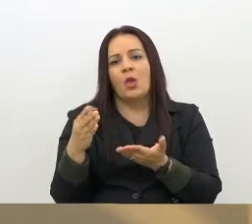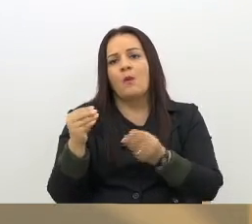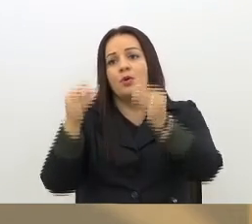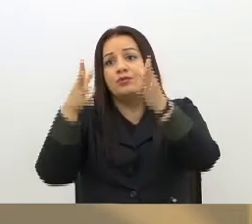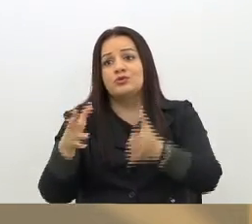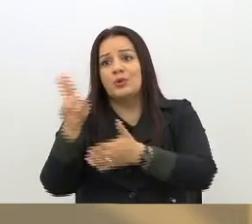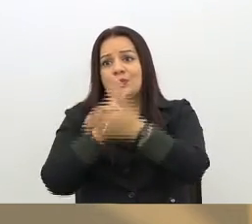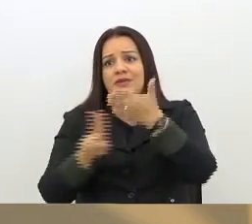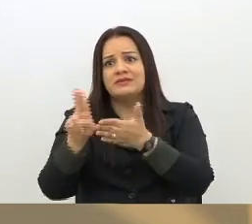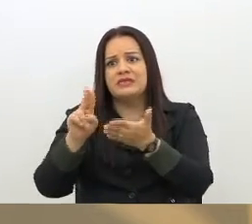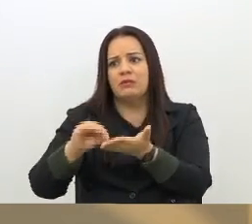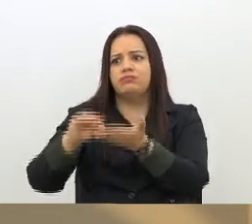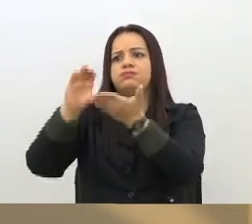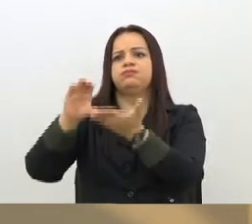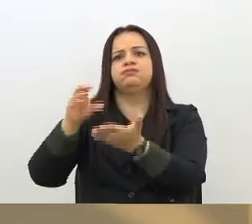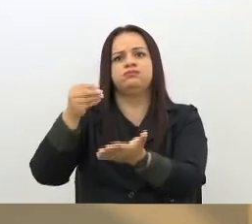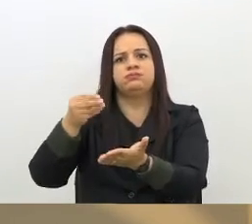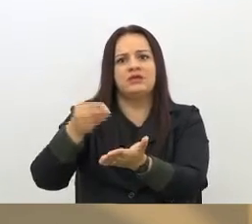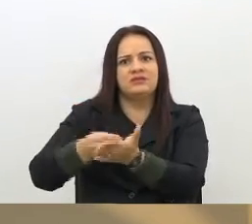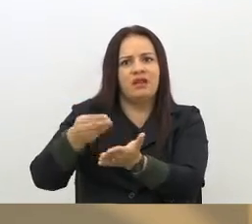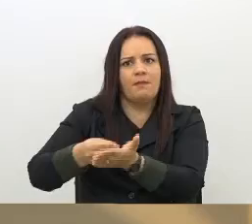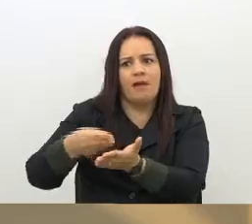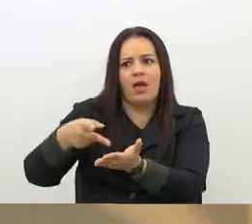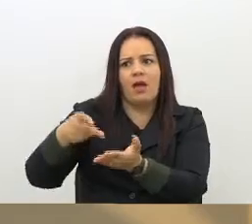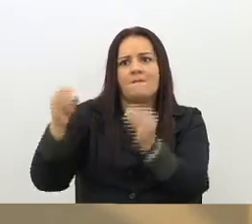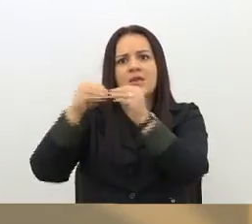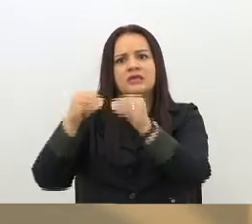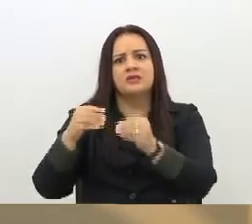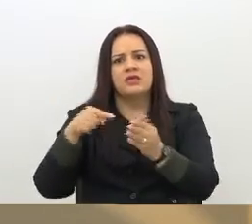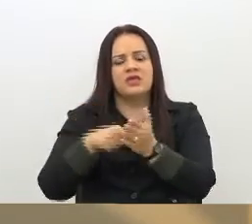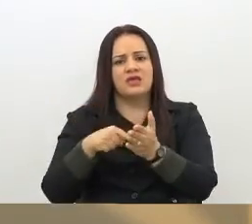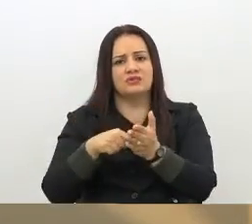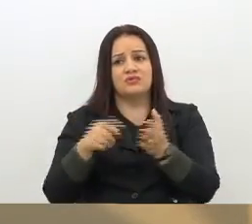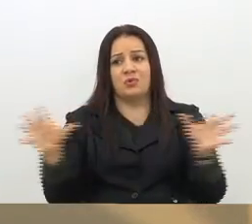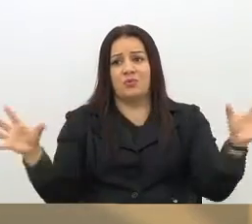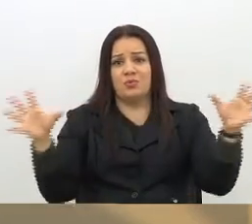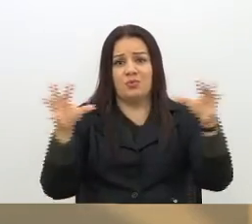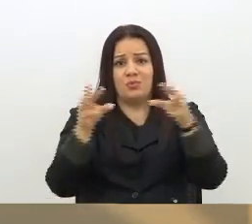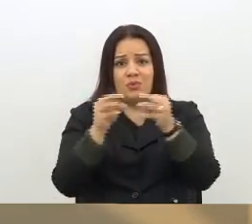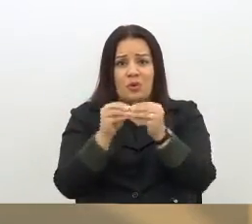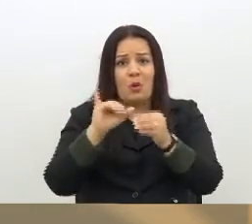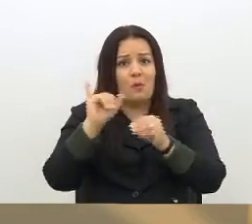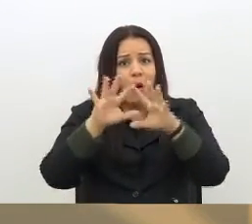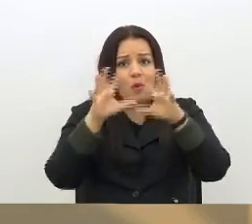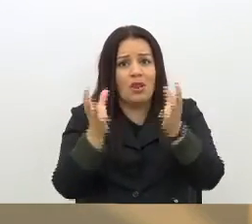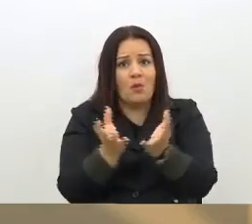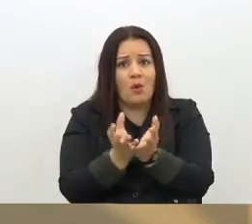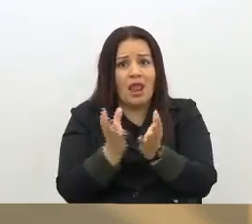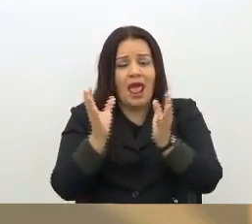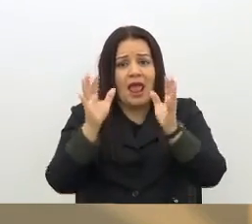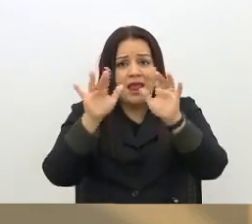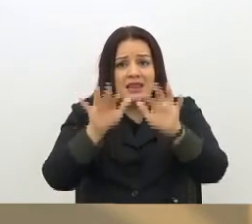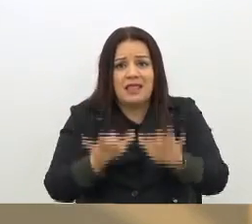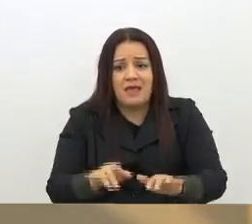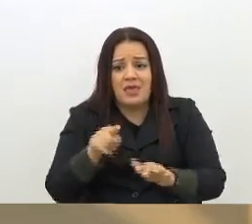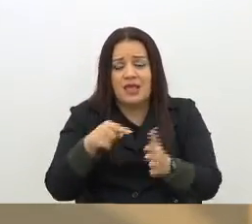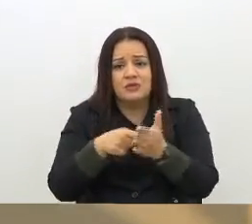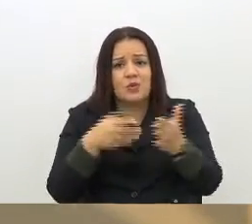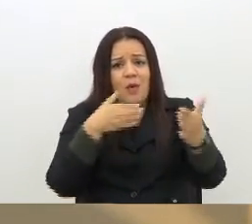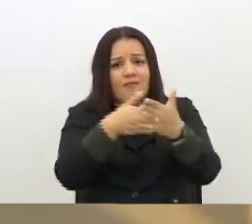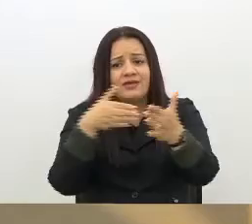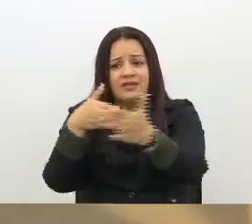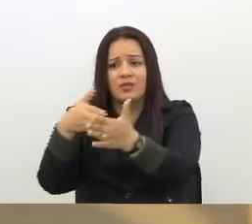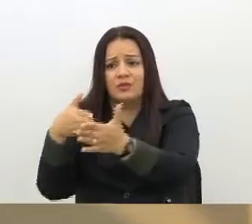profesores universitarios? Y al mismo tiempo, esto es una bola de nieve, porque todas esas compensaciones tienen un efecto también en las pensiones. Entonces se va